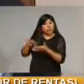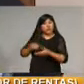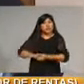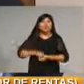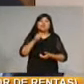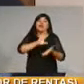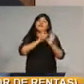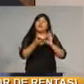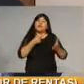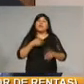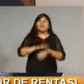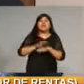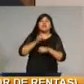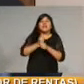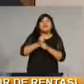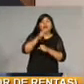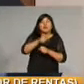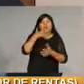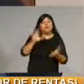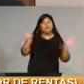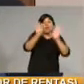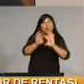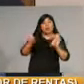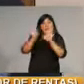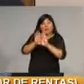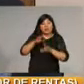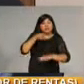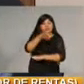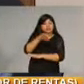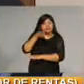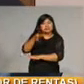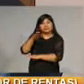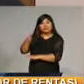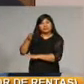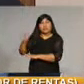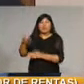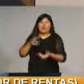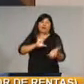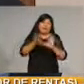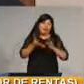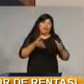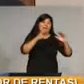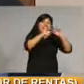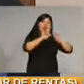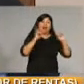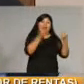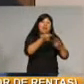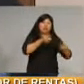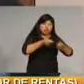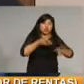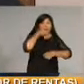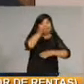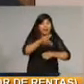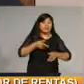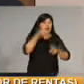son operativos que nosotros llamamos de puerta a puerta es decir qué se hace un operativo de control si el contribuyente tiene